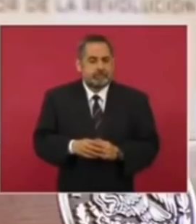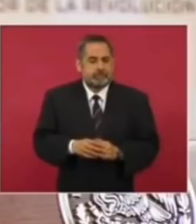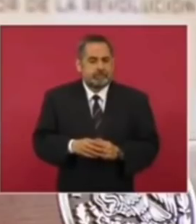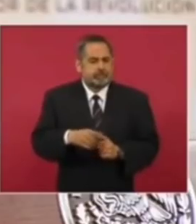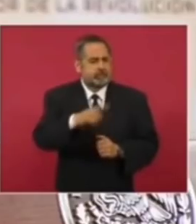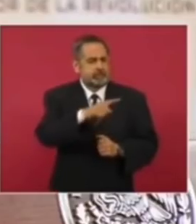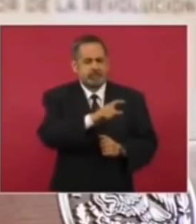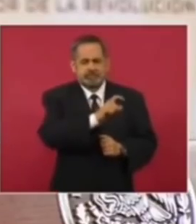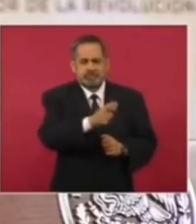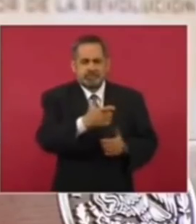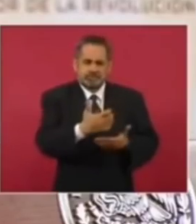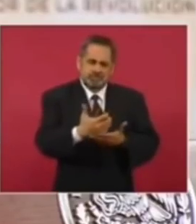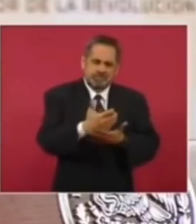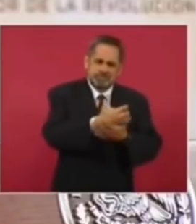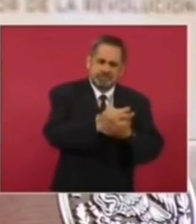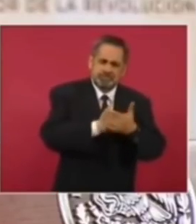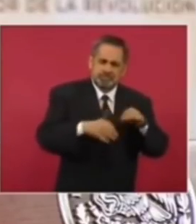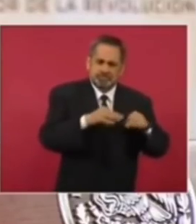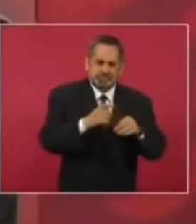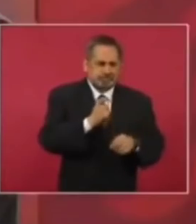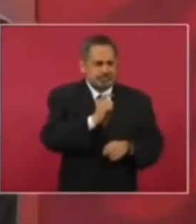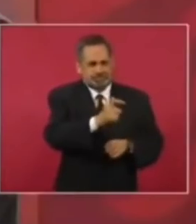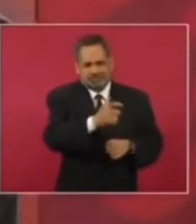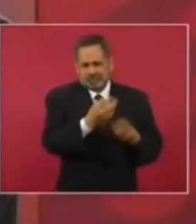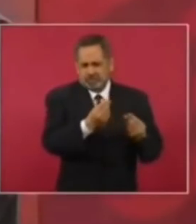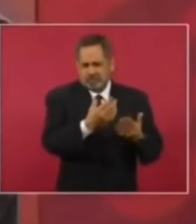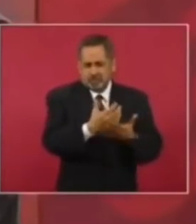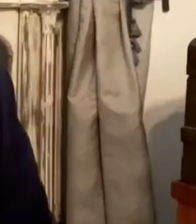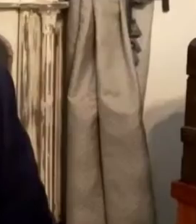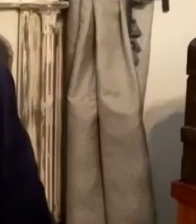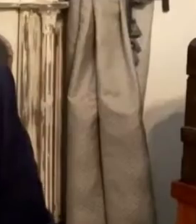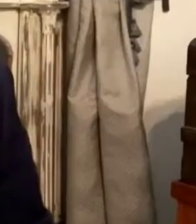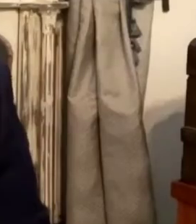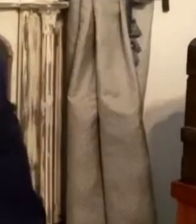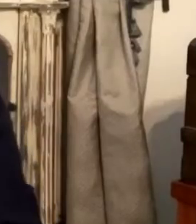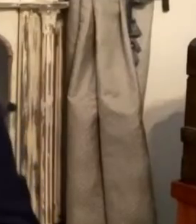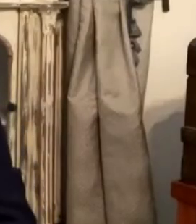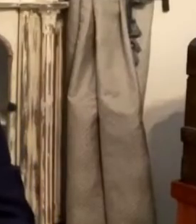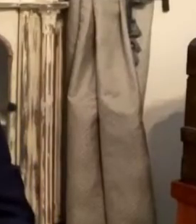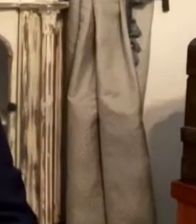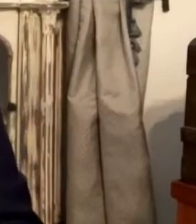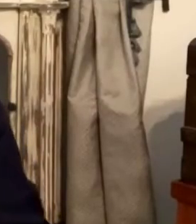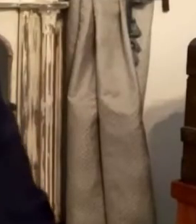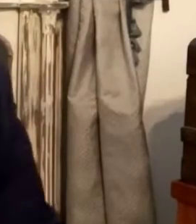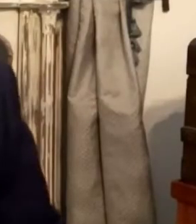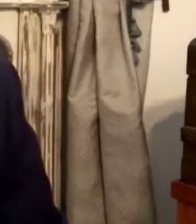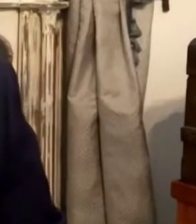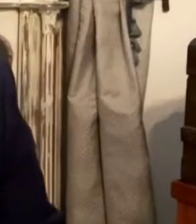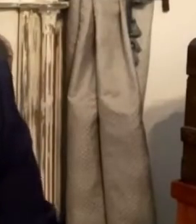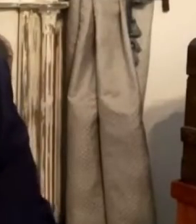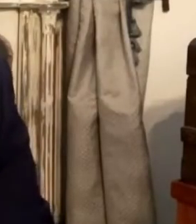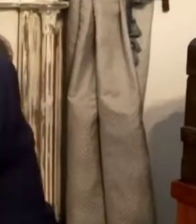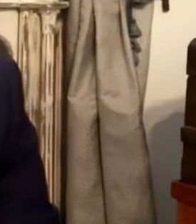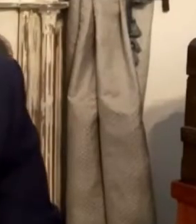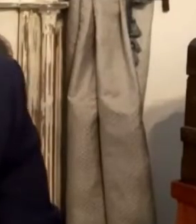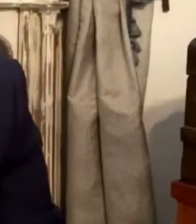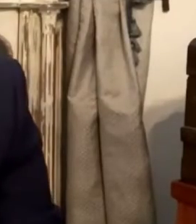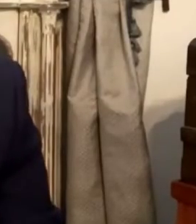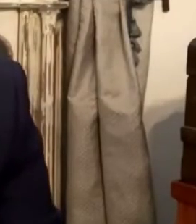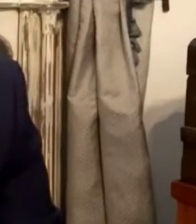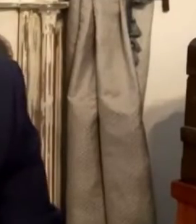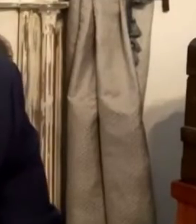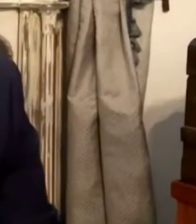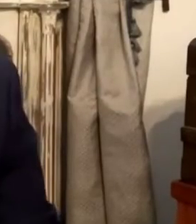les pagaban mucho. No sé si les sigan pagando igual. Bueno, les pagaban tanto que